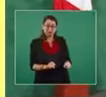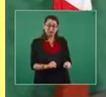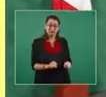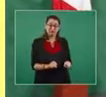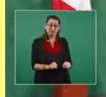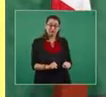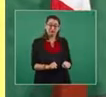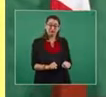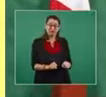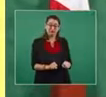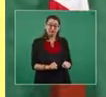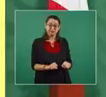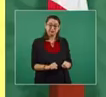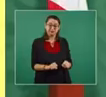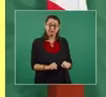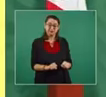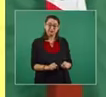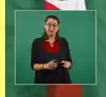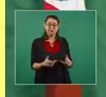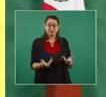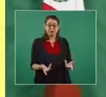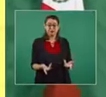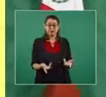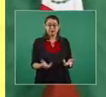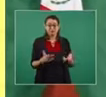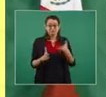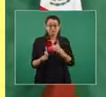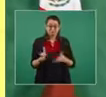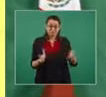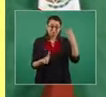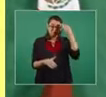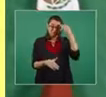durante la invasión, durante la conquista.